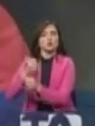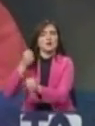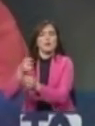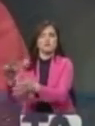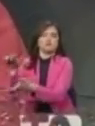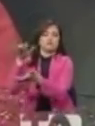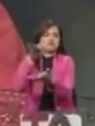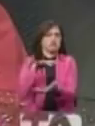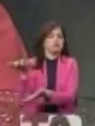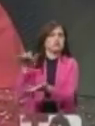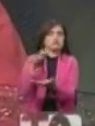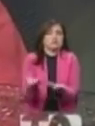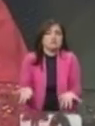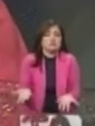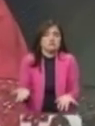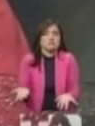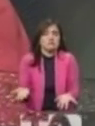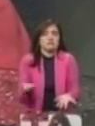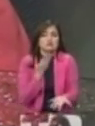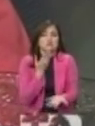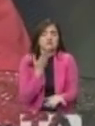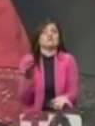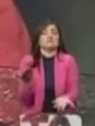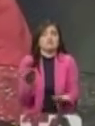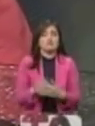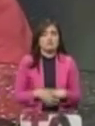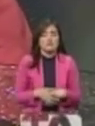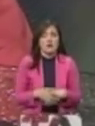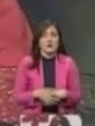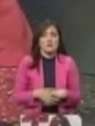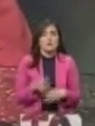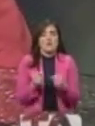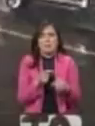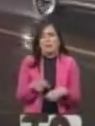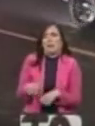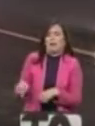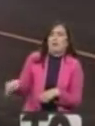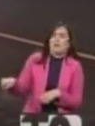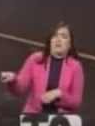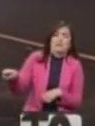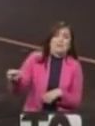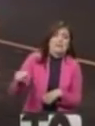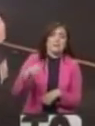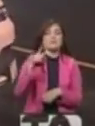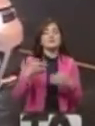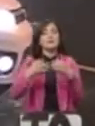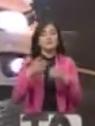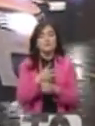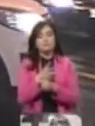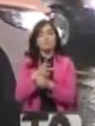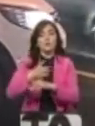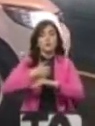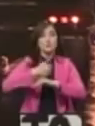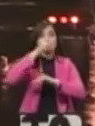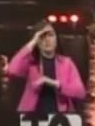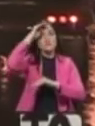Guayaquil, del puesto. Pero ya con esto, dense cuenta de semejante vueltón que toca dar por la Maná. El equipo de Teleamazonas, con la